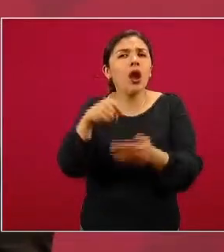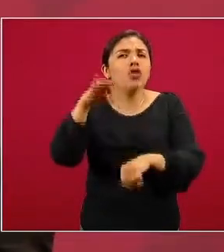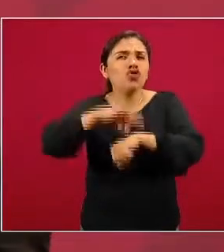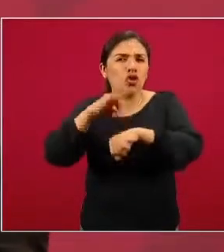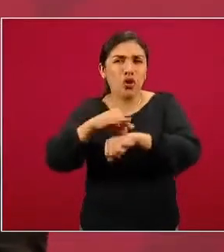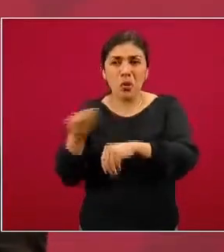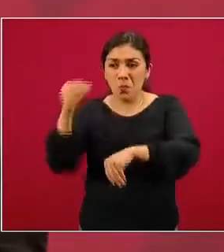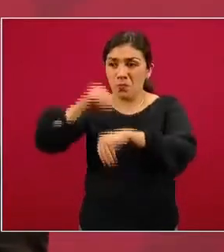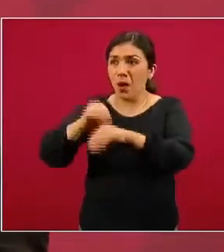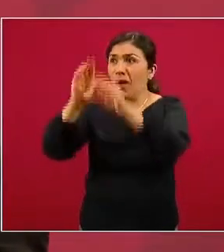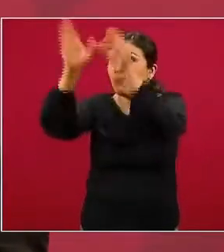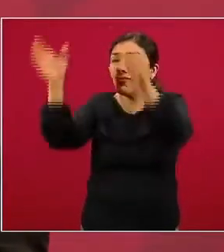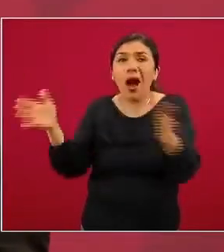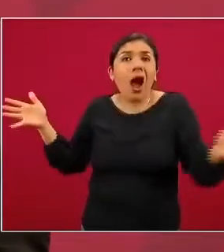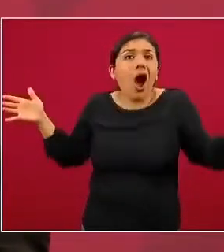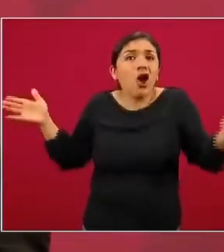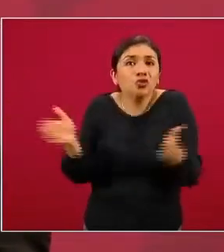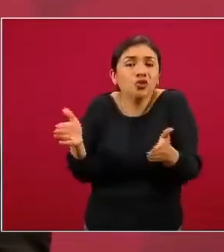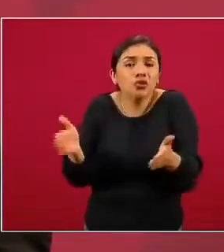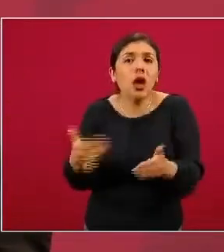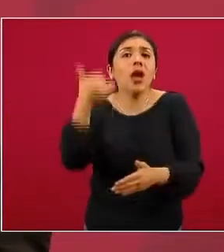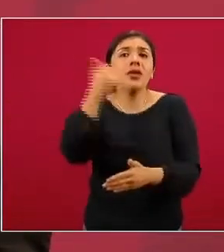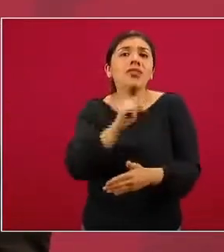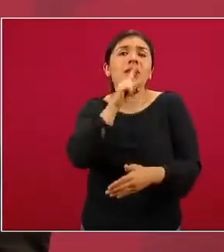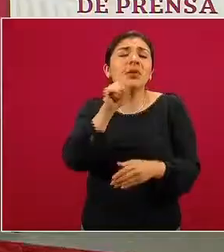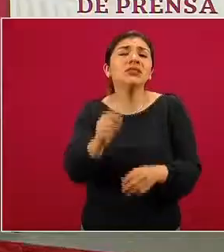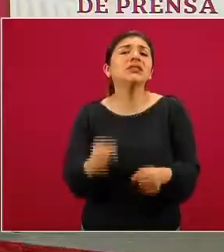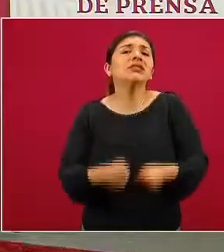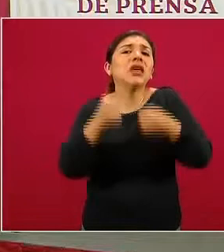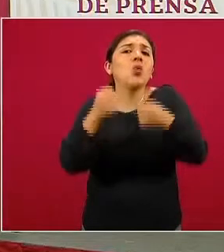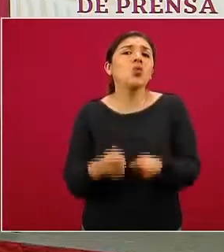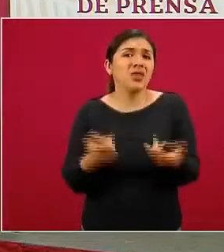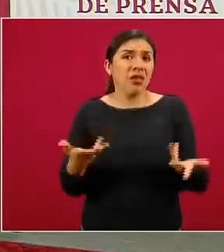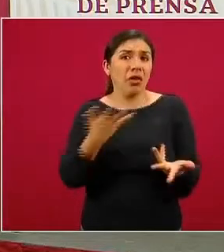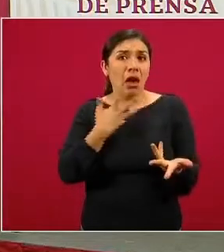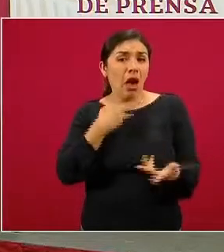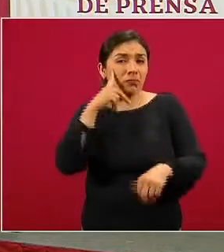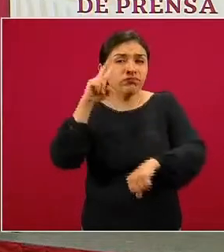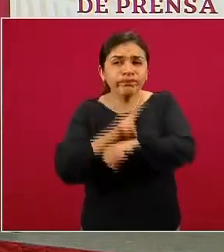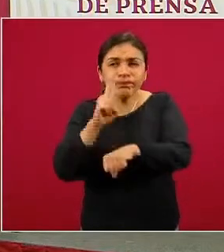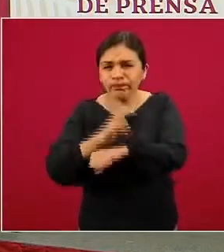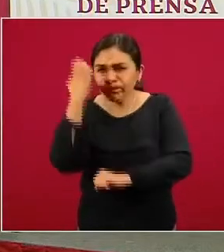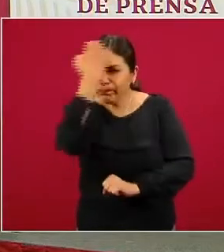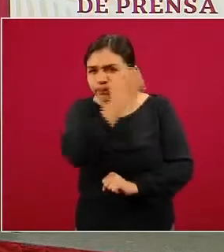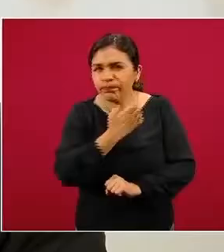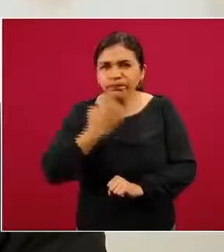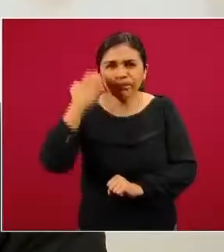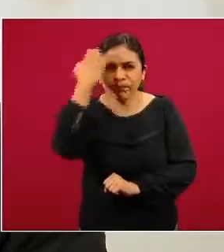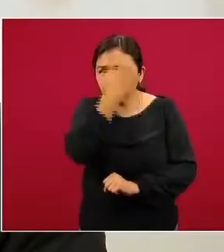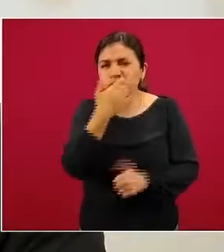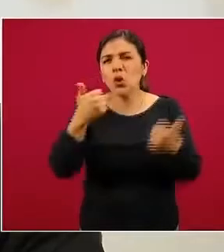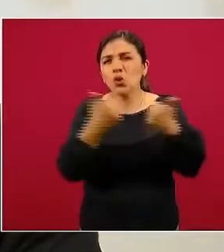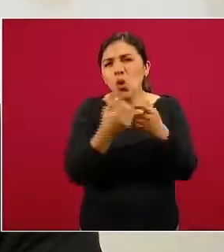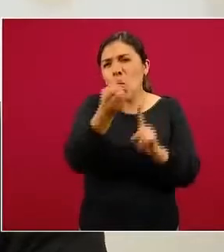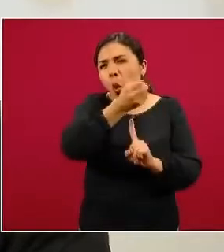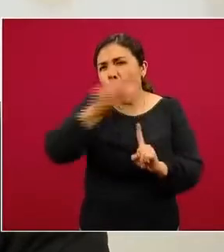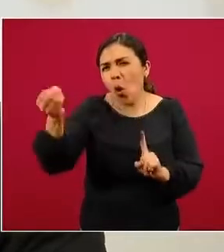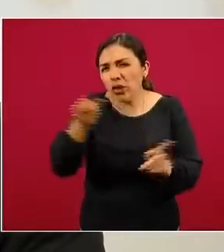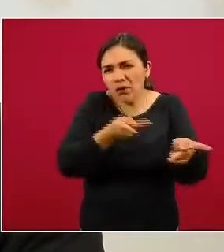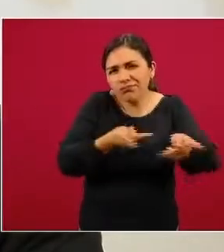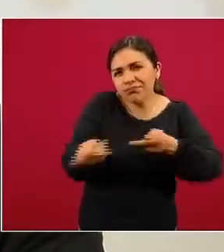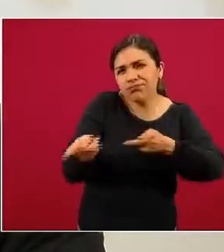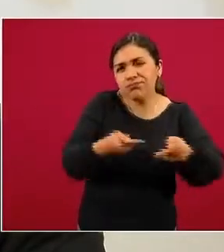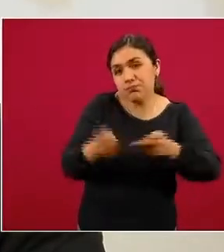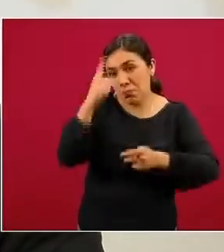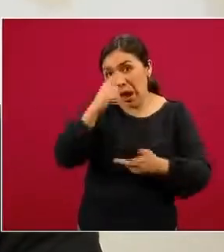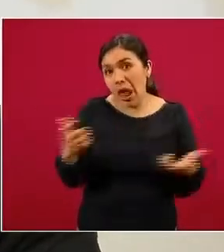unidad aplicadora, pero también por cuestiones de seguridad. Hay todo un sistema de monitoreo y todo un esquema de un protocolo